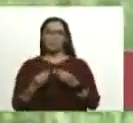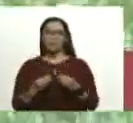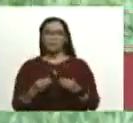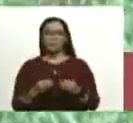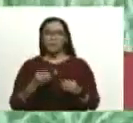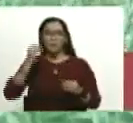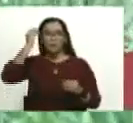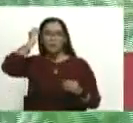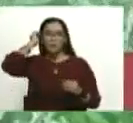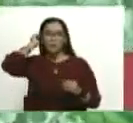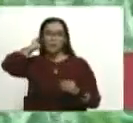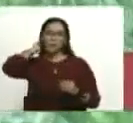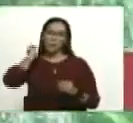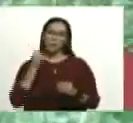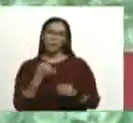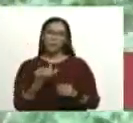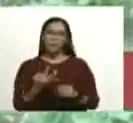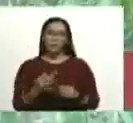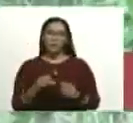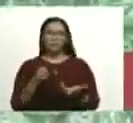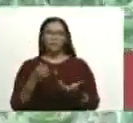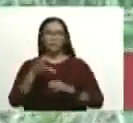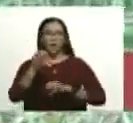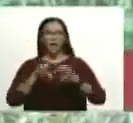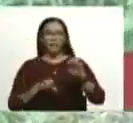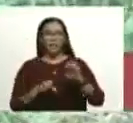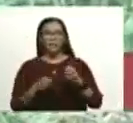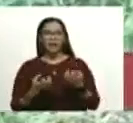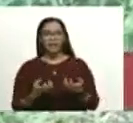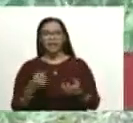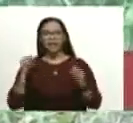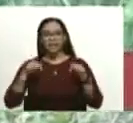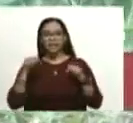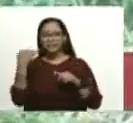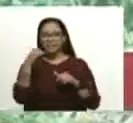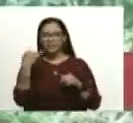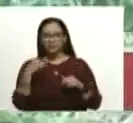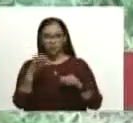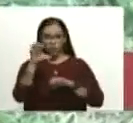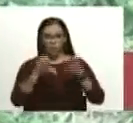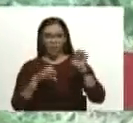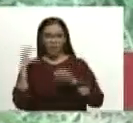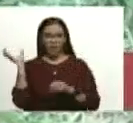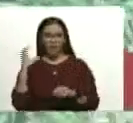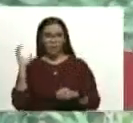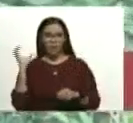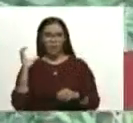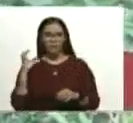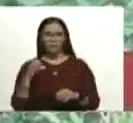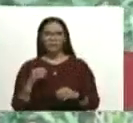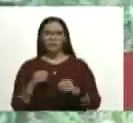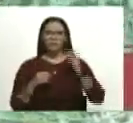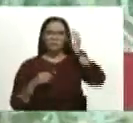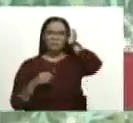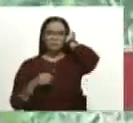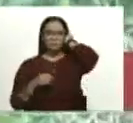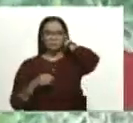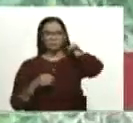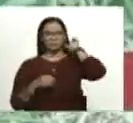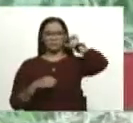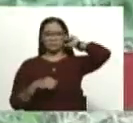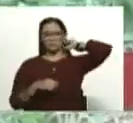momento, ¿cuántas son las especies que hay, por ejemplo, en este zoológico acá en Caricuao? ¿Cómo es ese trabajo que viene realizando